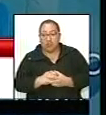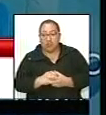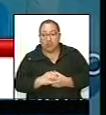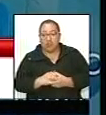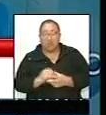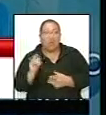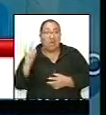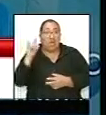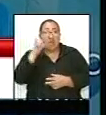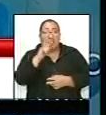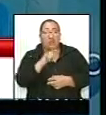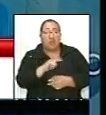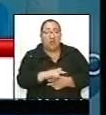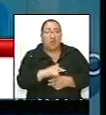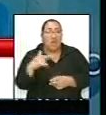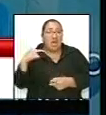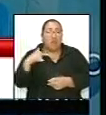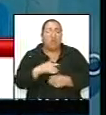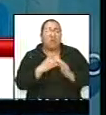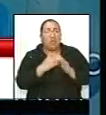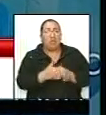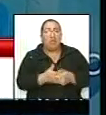aviones y barcos